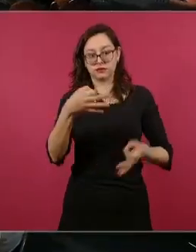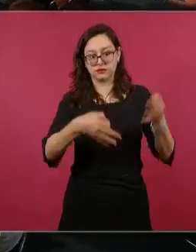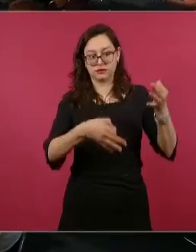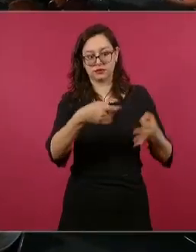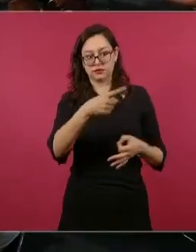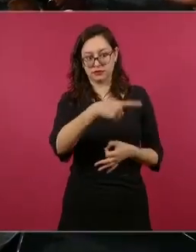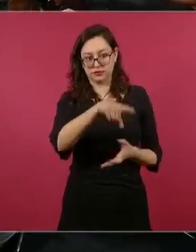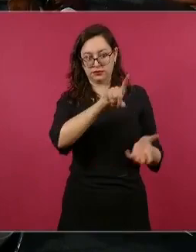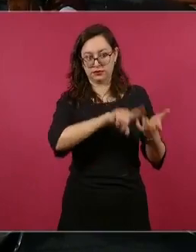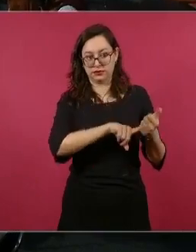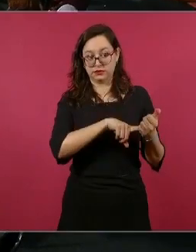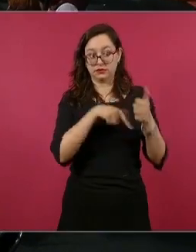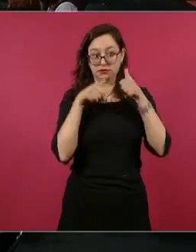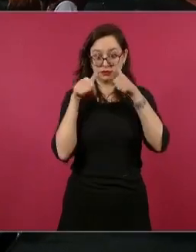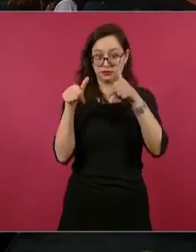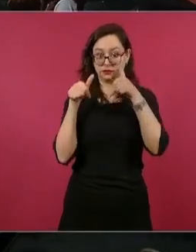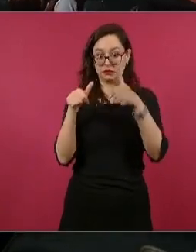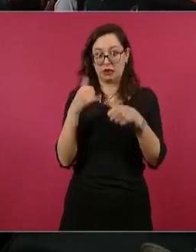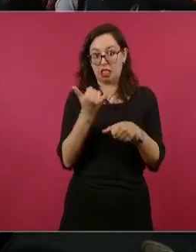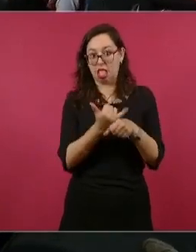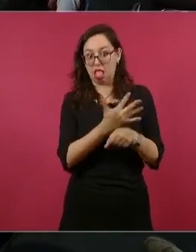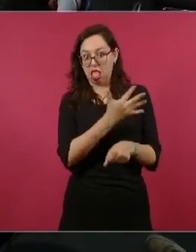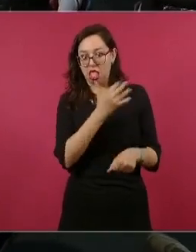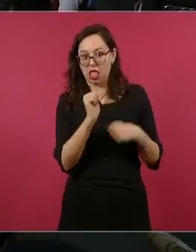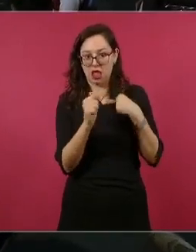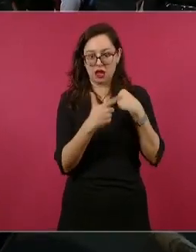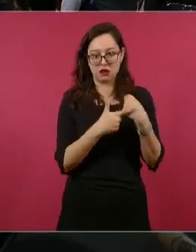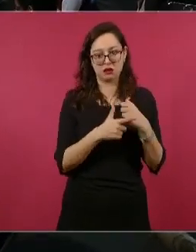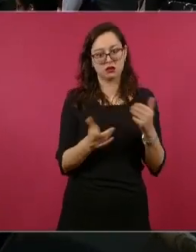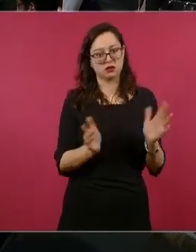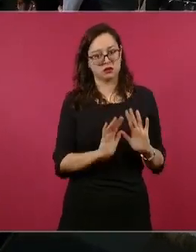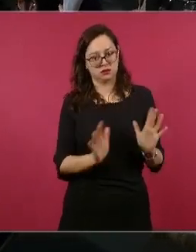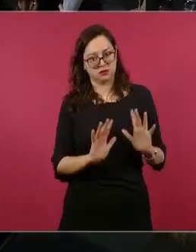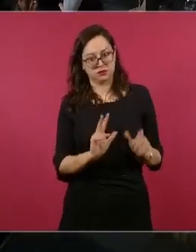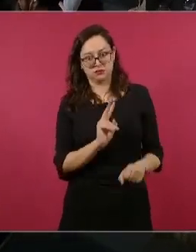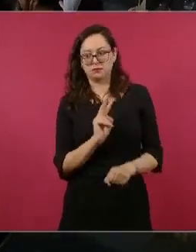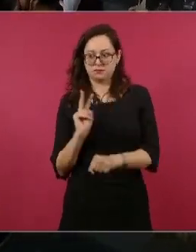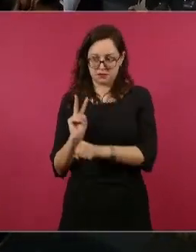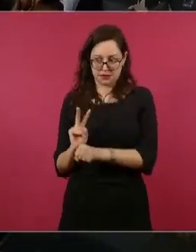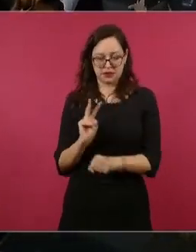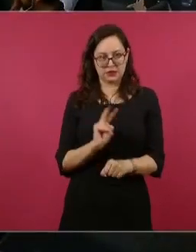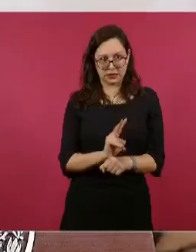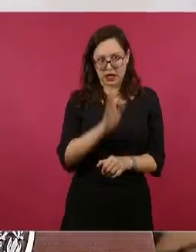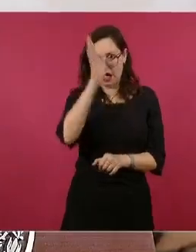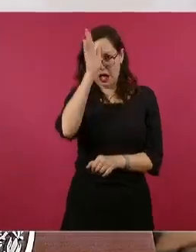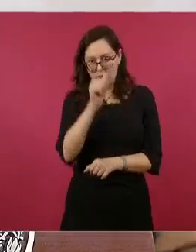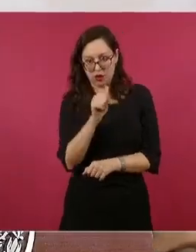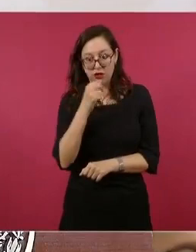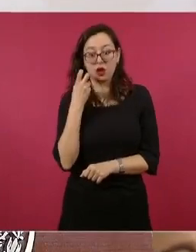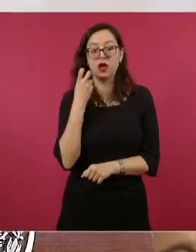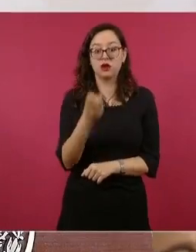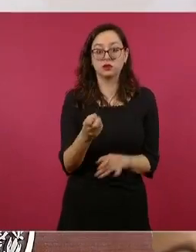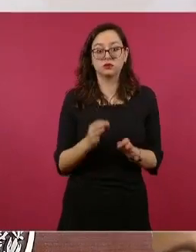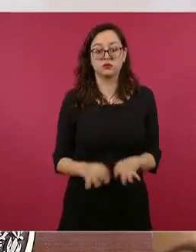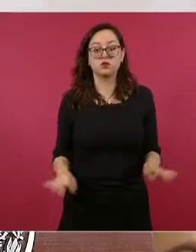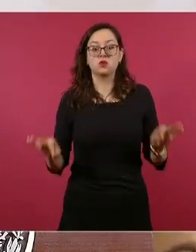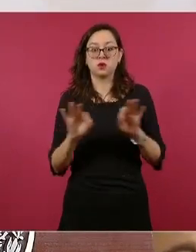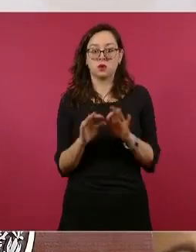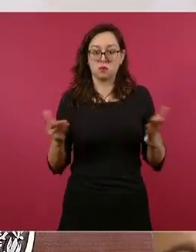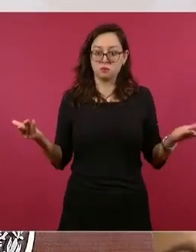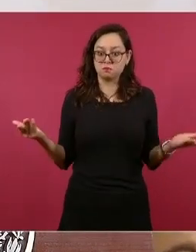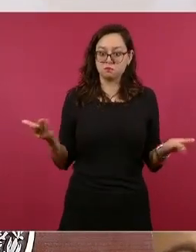a echar a perder la posibilidad de un acuerdo, porque eso es lo que hay que buscar